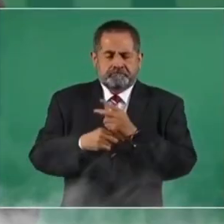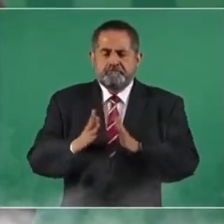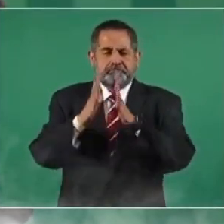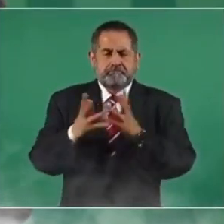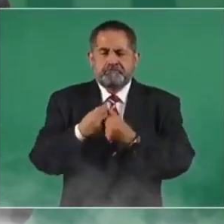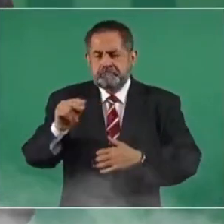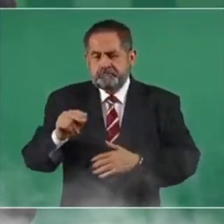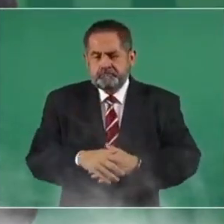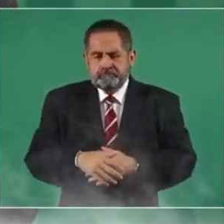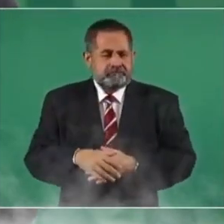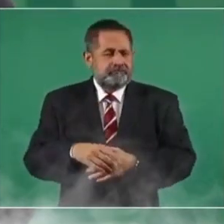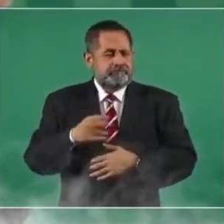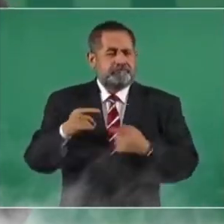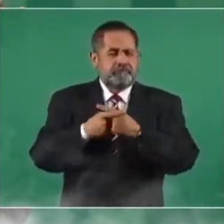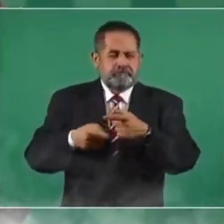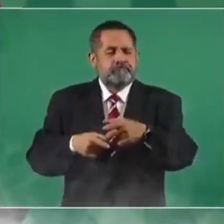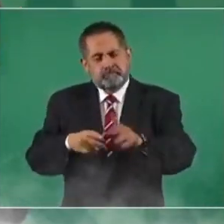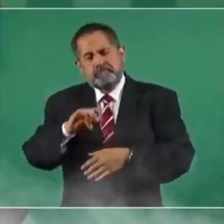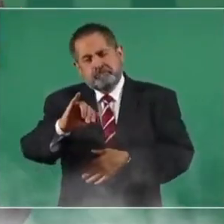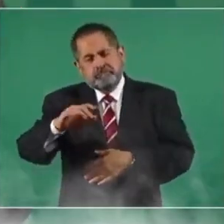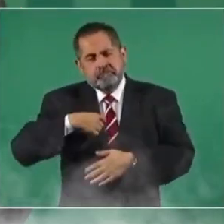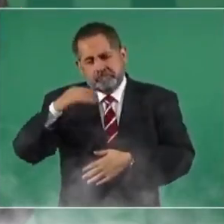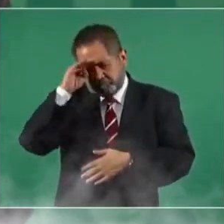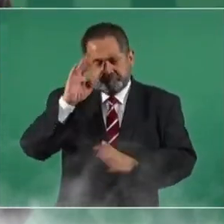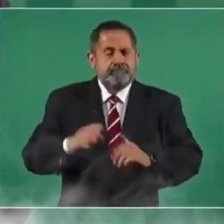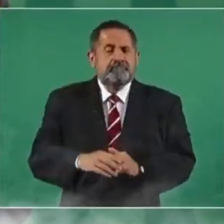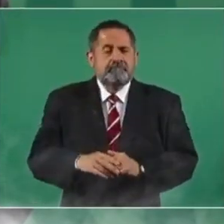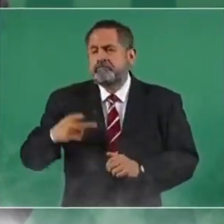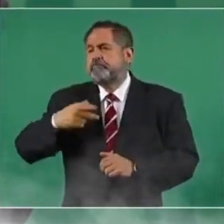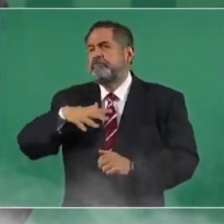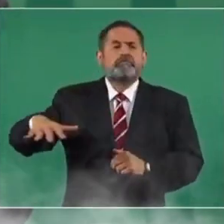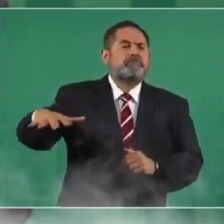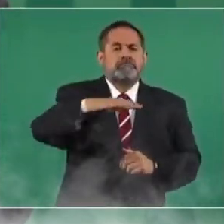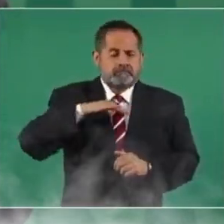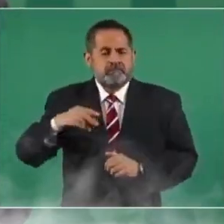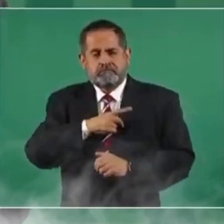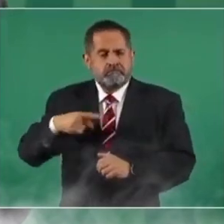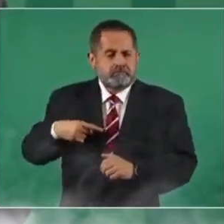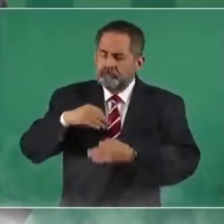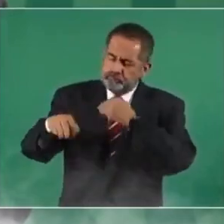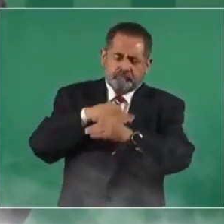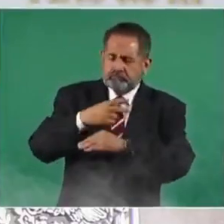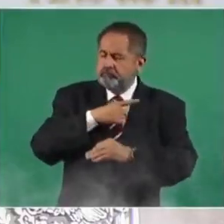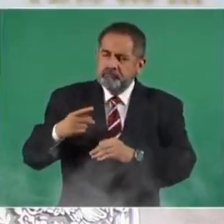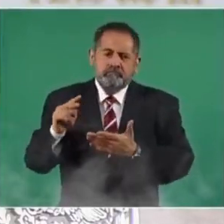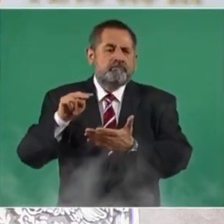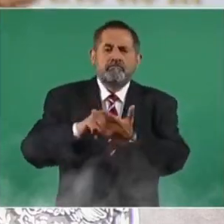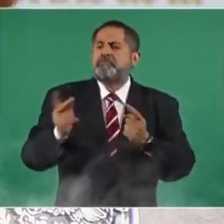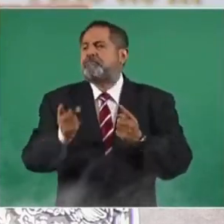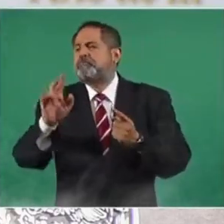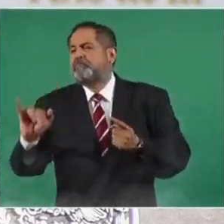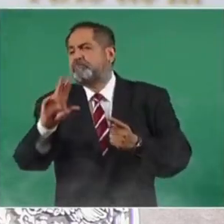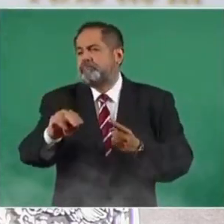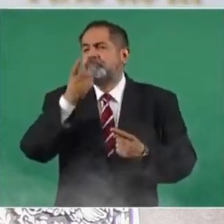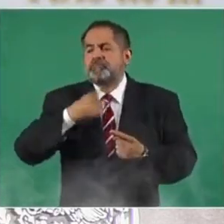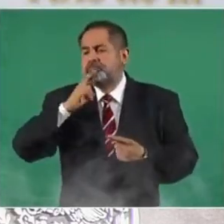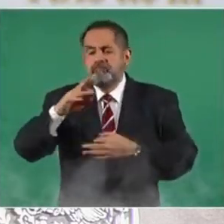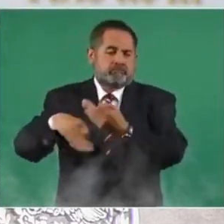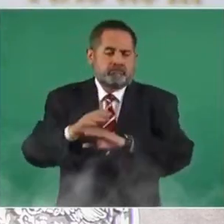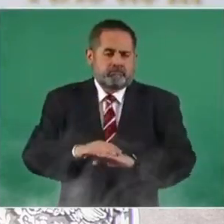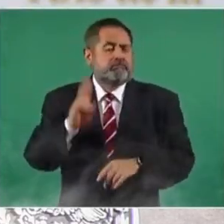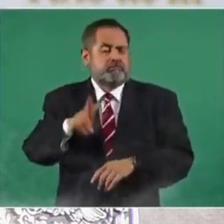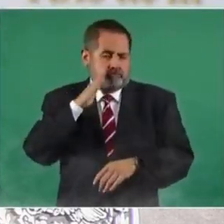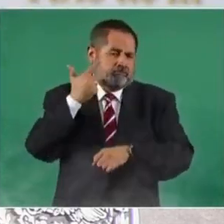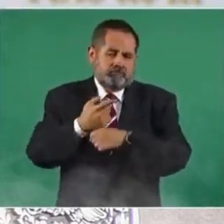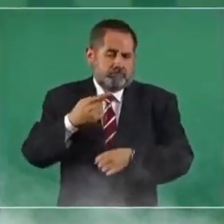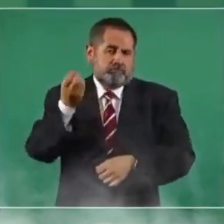pero aunque parezca contradictorio, sí considero que los ciudadanos todos deben de participar. Desde luego, es